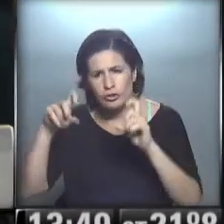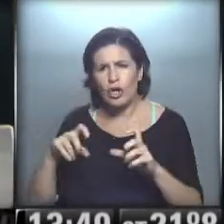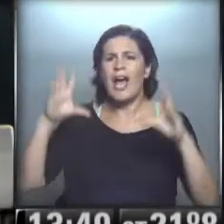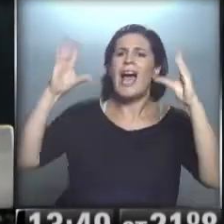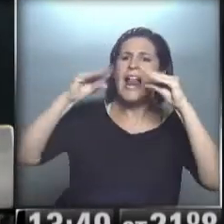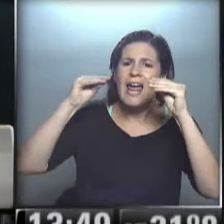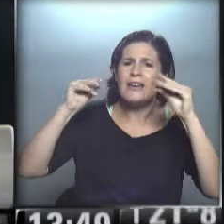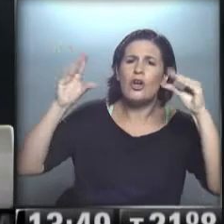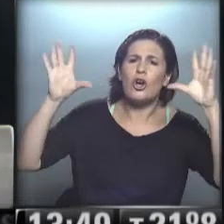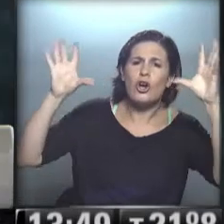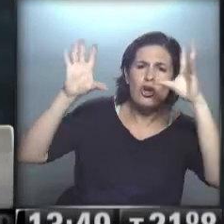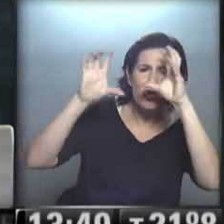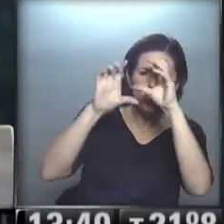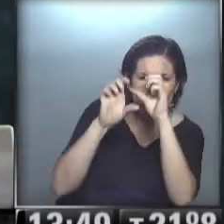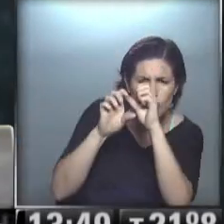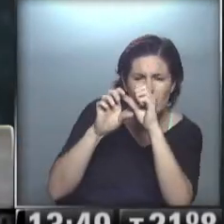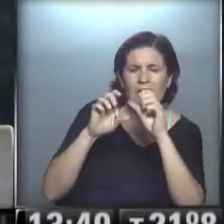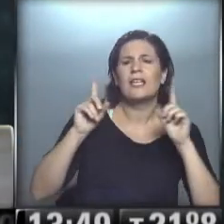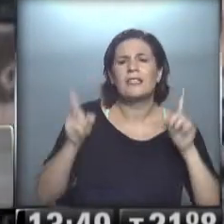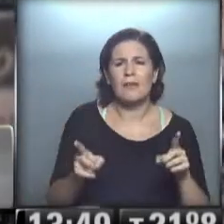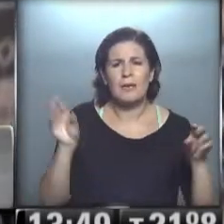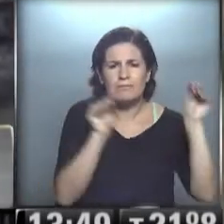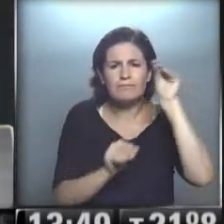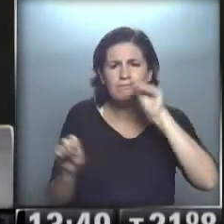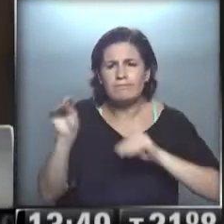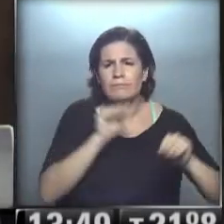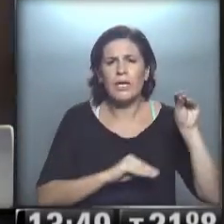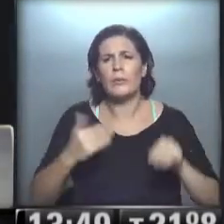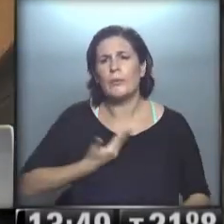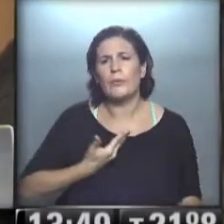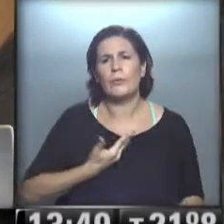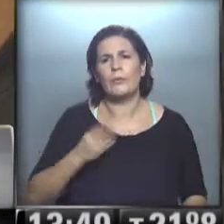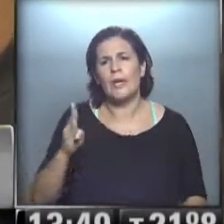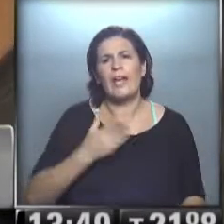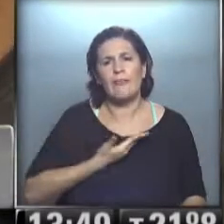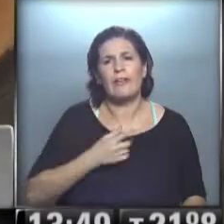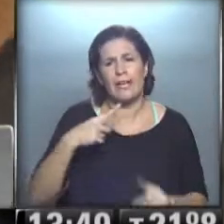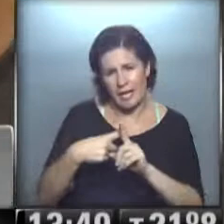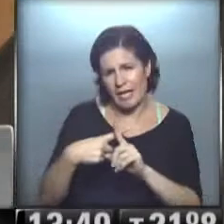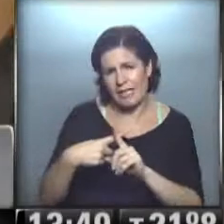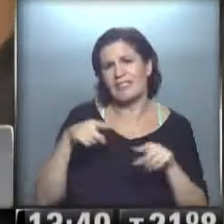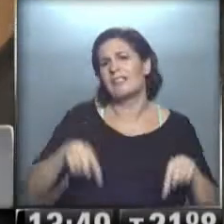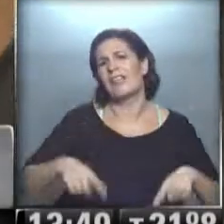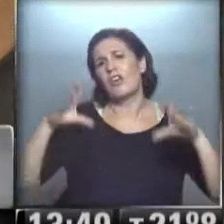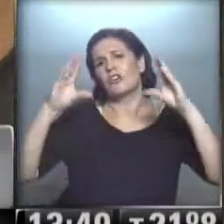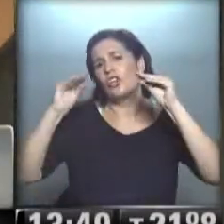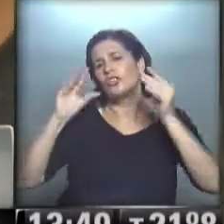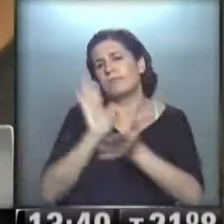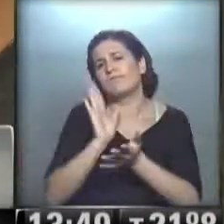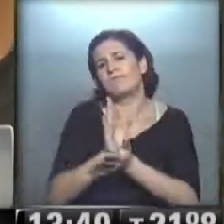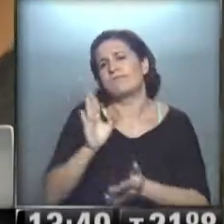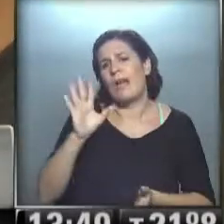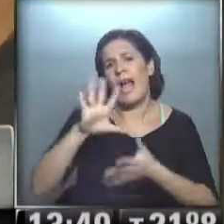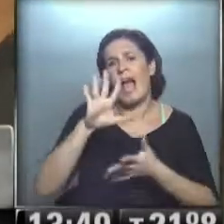noches, el trabajo de composición de VFX, todo es una noche americana, digamos, no